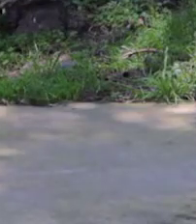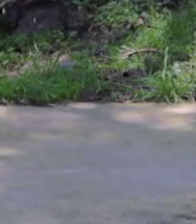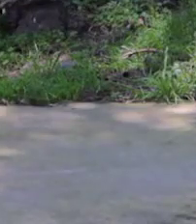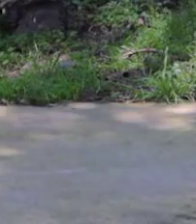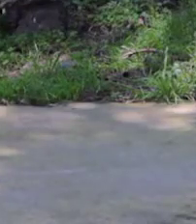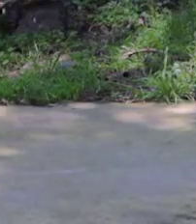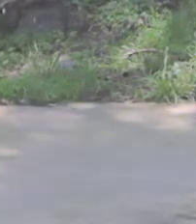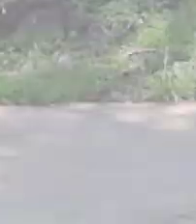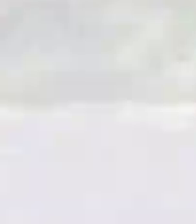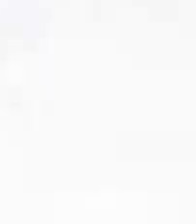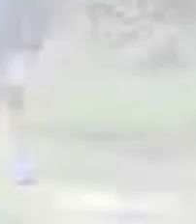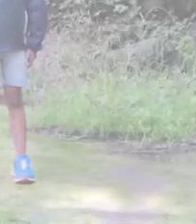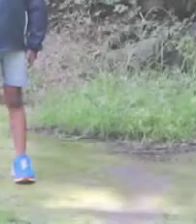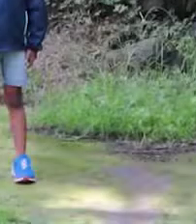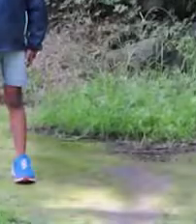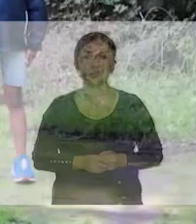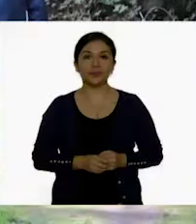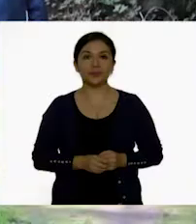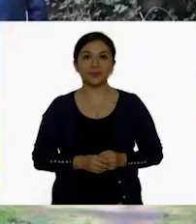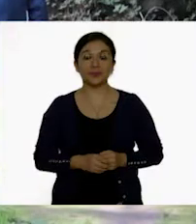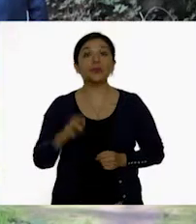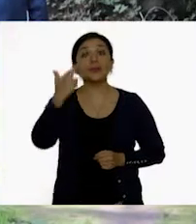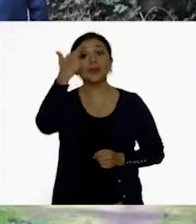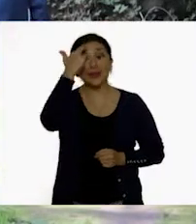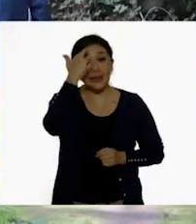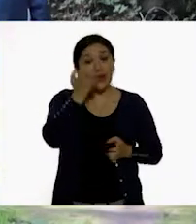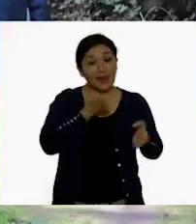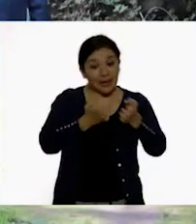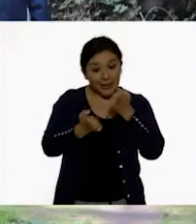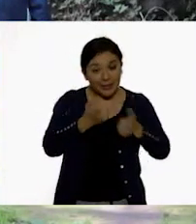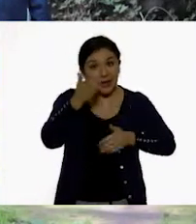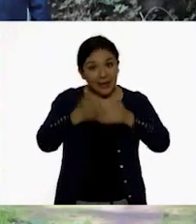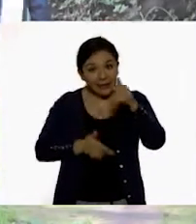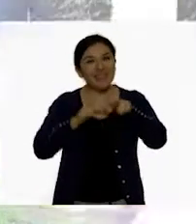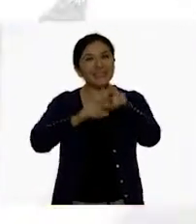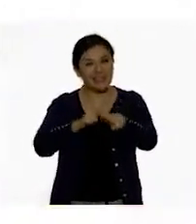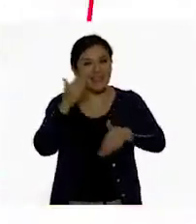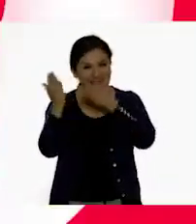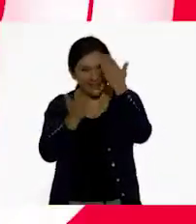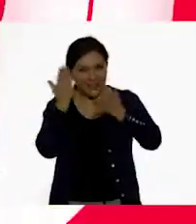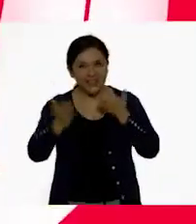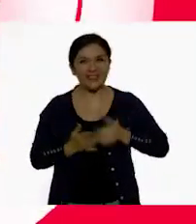Respiramos profundo. Bien. Y después de cada pausa, activa tu mente.